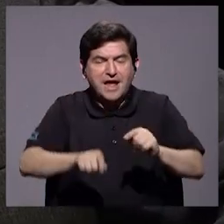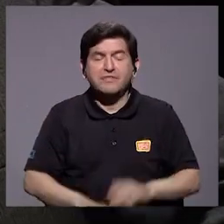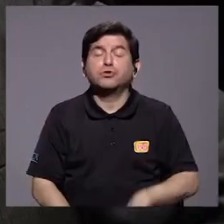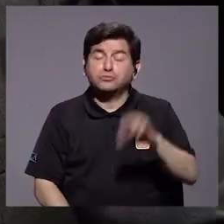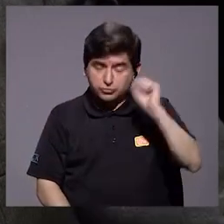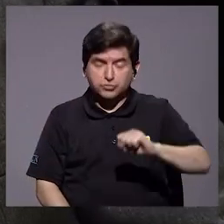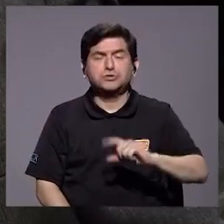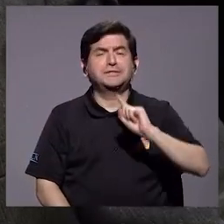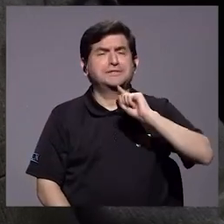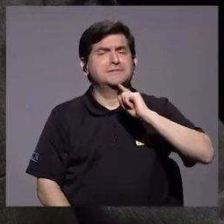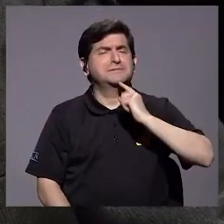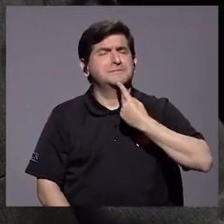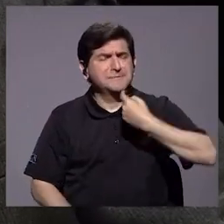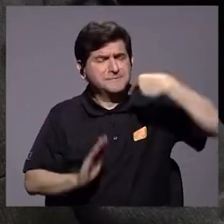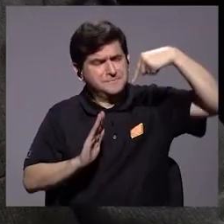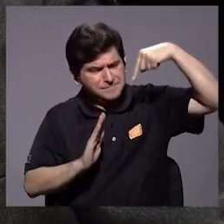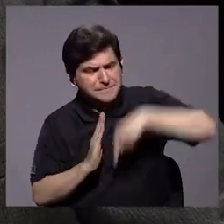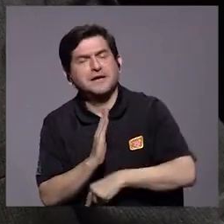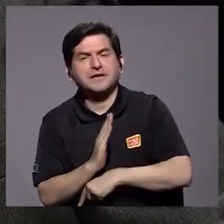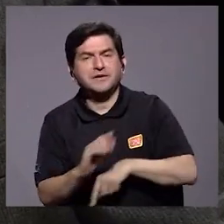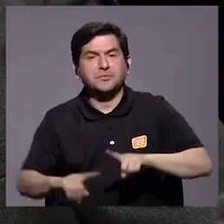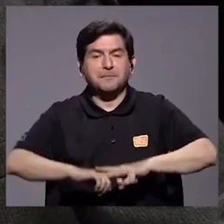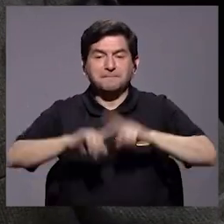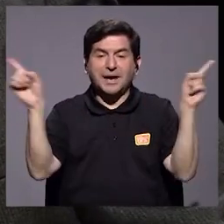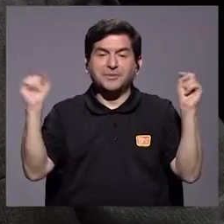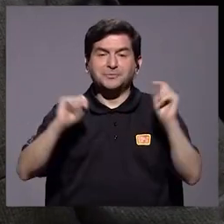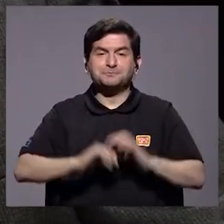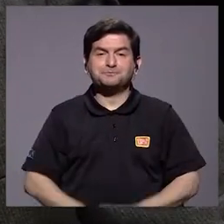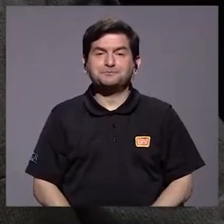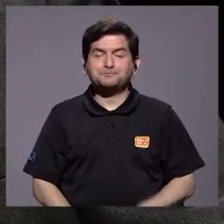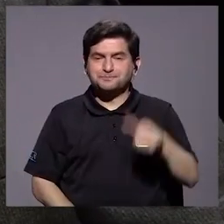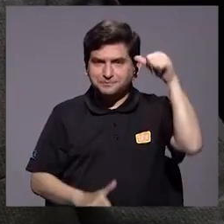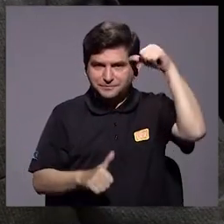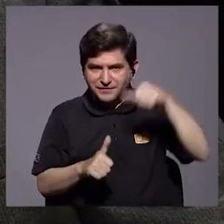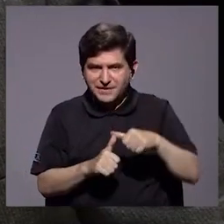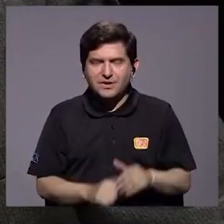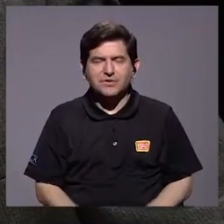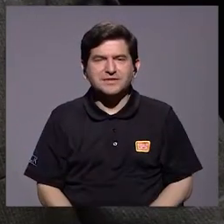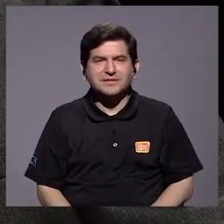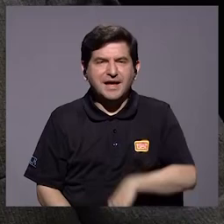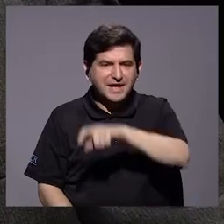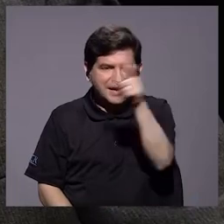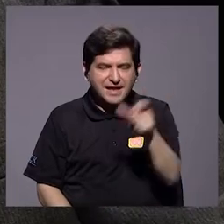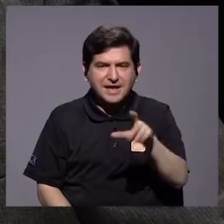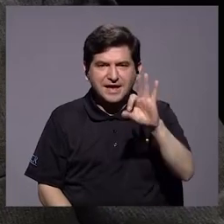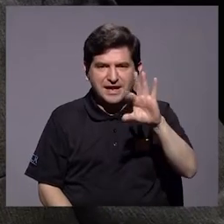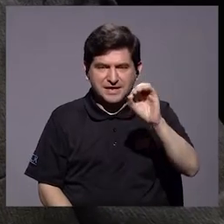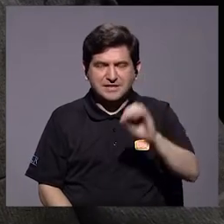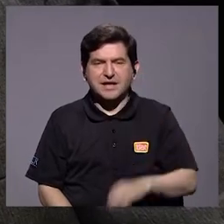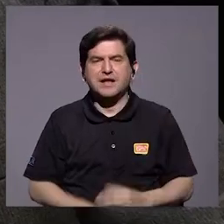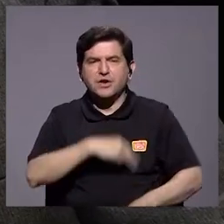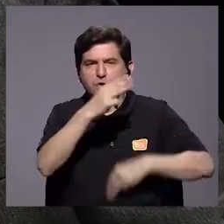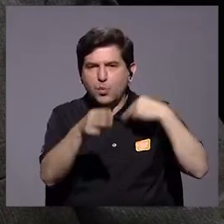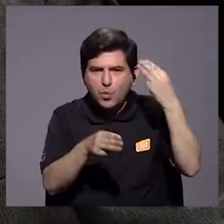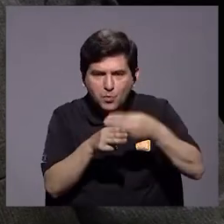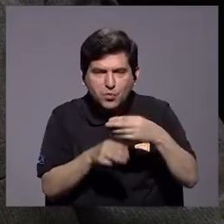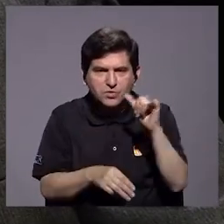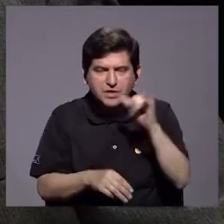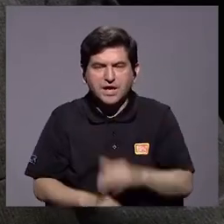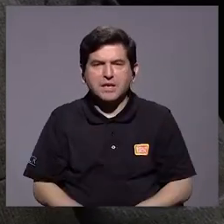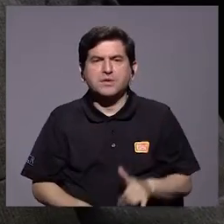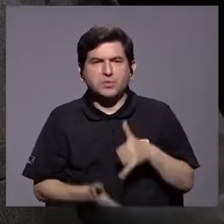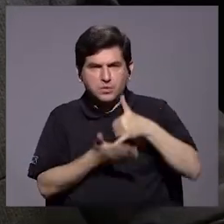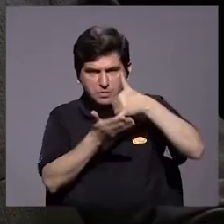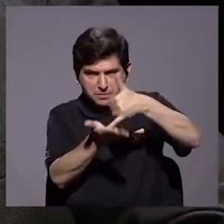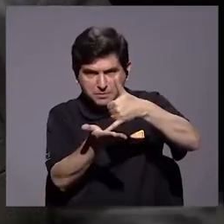gravísimo porque y vamos a ver recordemos que en italia-90 nosotros tuvimos un mundial donde también